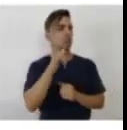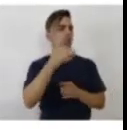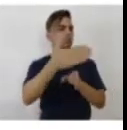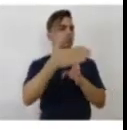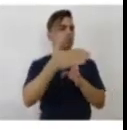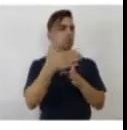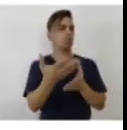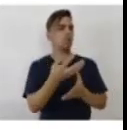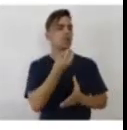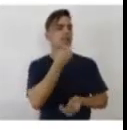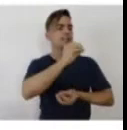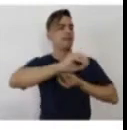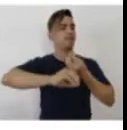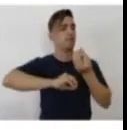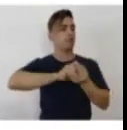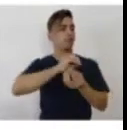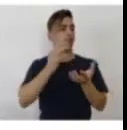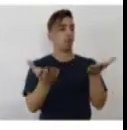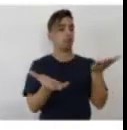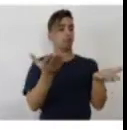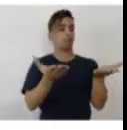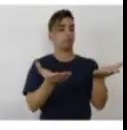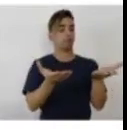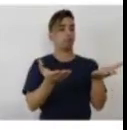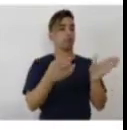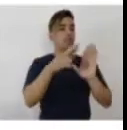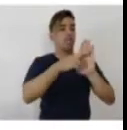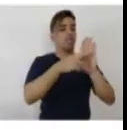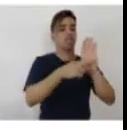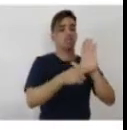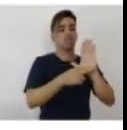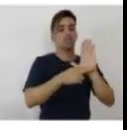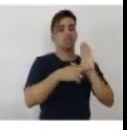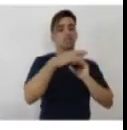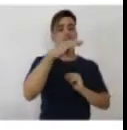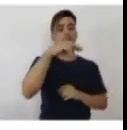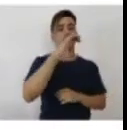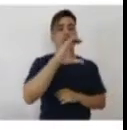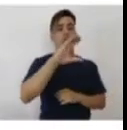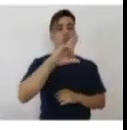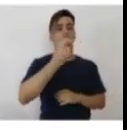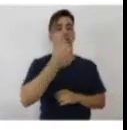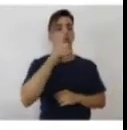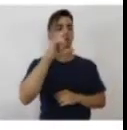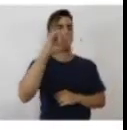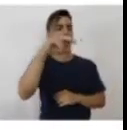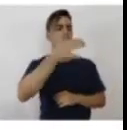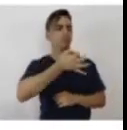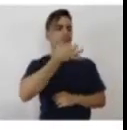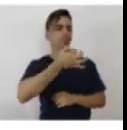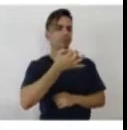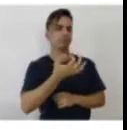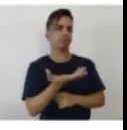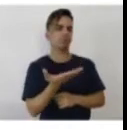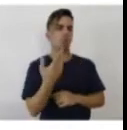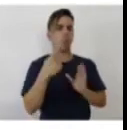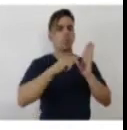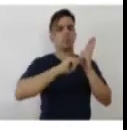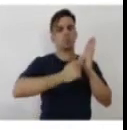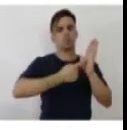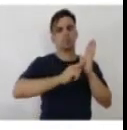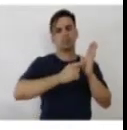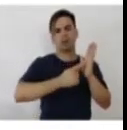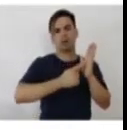desigualdad. Como transformación equivalente en la resolución de la inecuación, estaríamos hablando